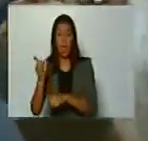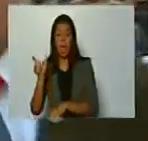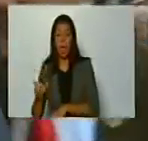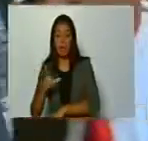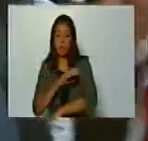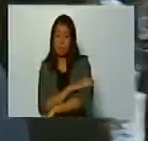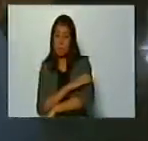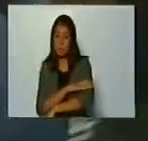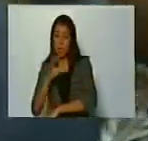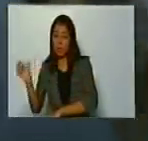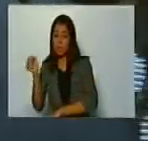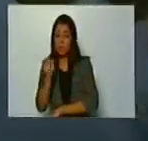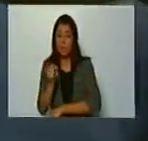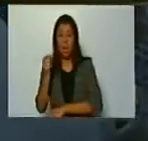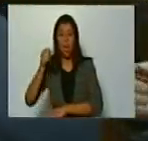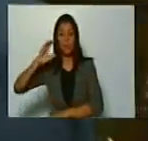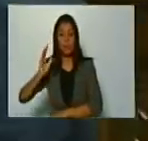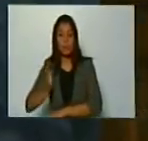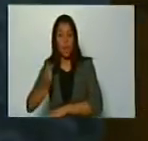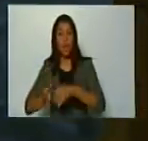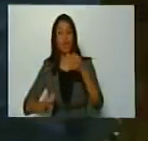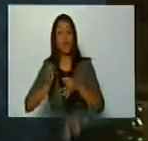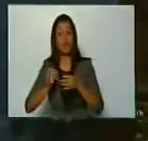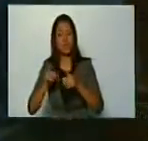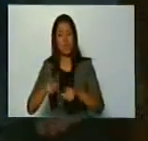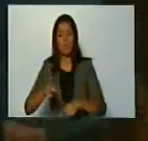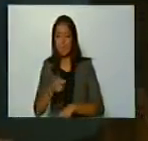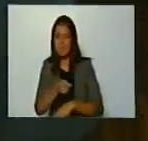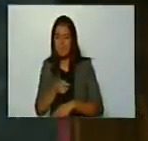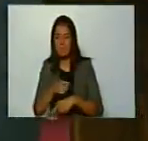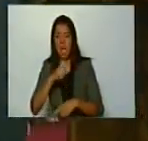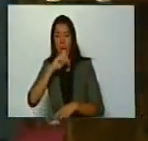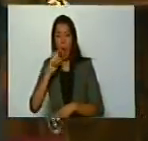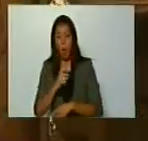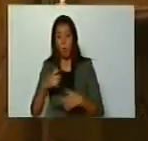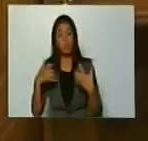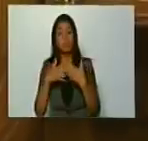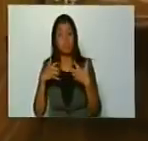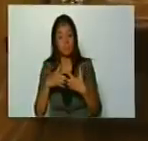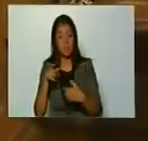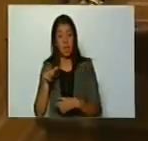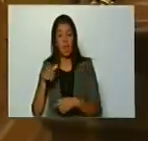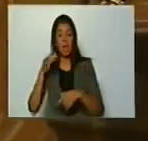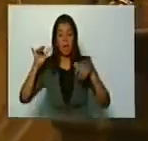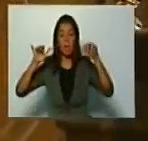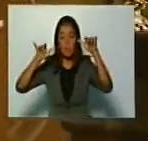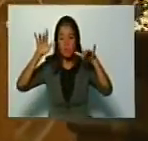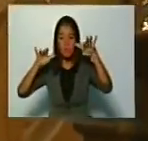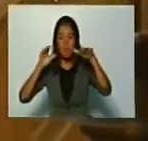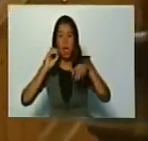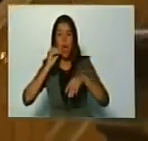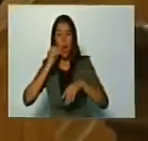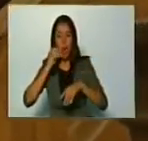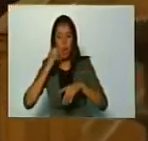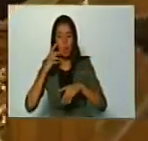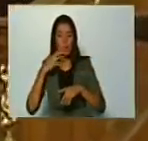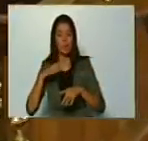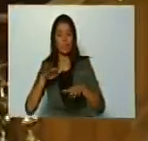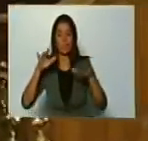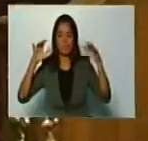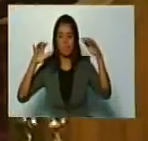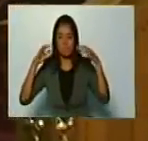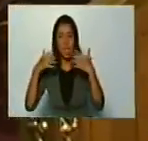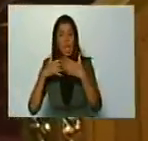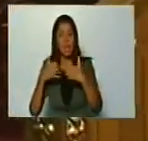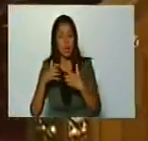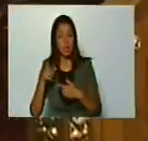por los delitos de asociación, instigación pública continuada y, por supuesto, el uso de adolescentes para delinquir, refiere el